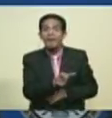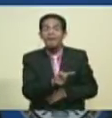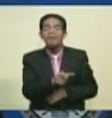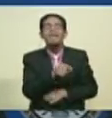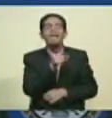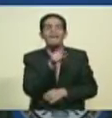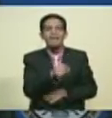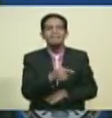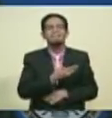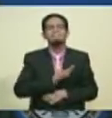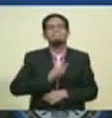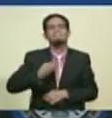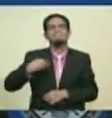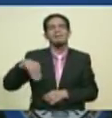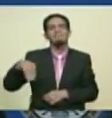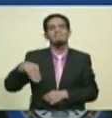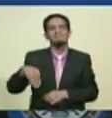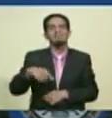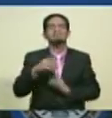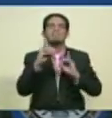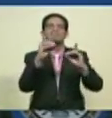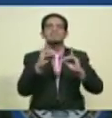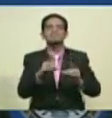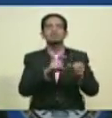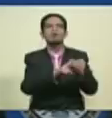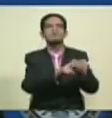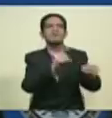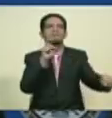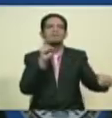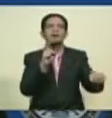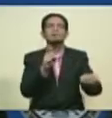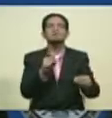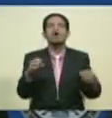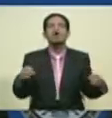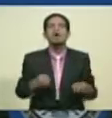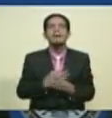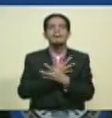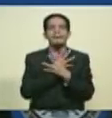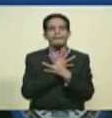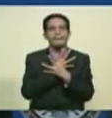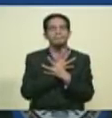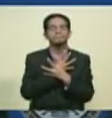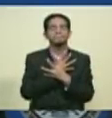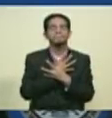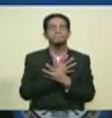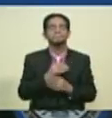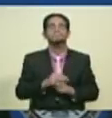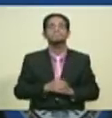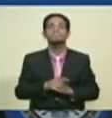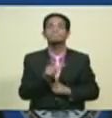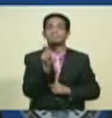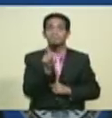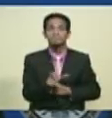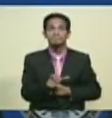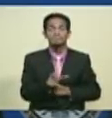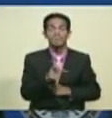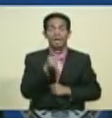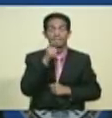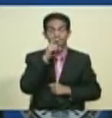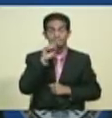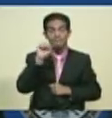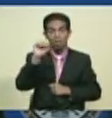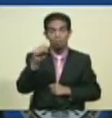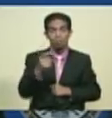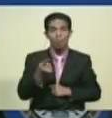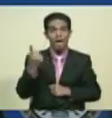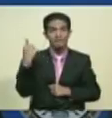de Venezuela se retiró de la OEA. Nosotros ya no fuimos de la OEA. Y el presidente Maduro ayer, además,